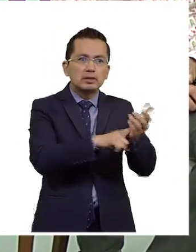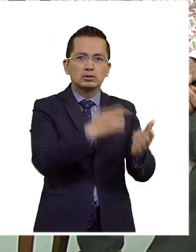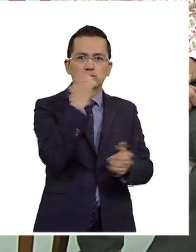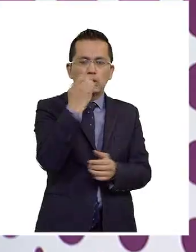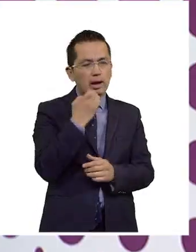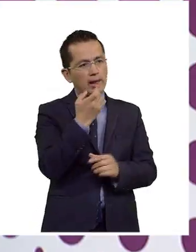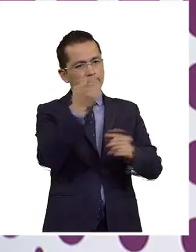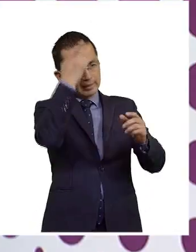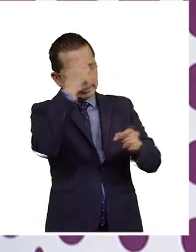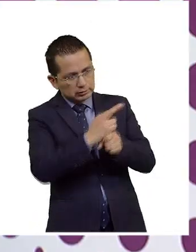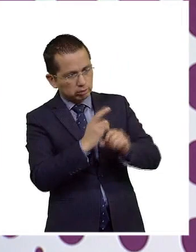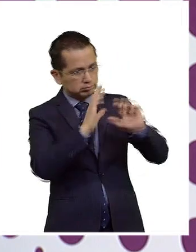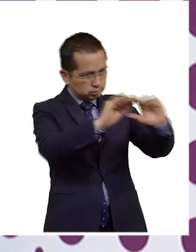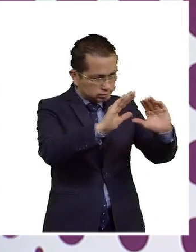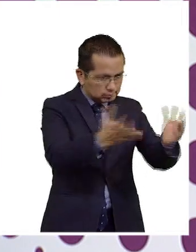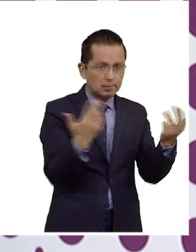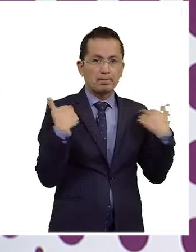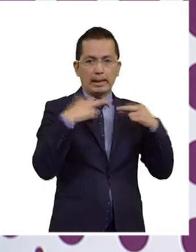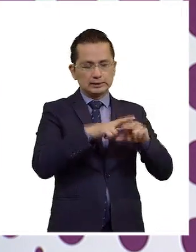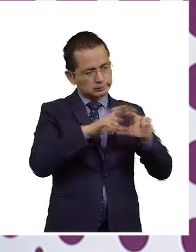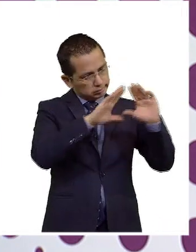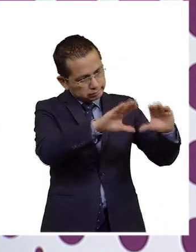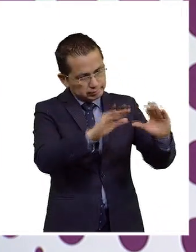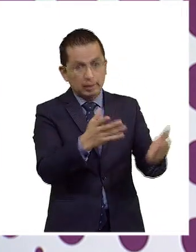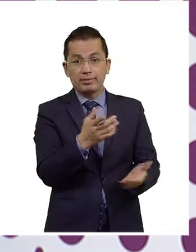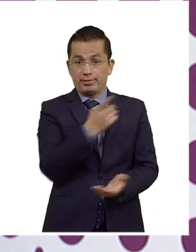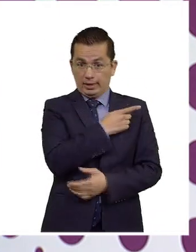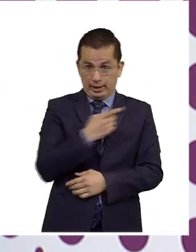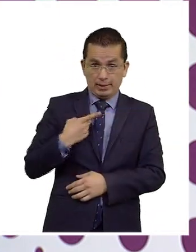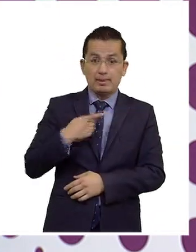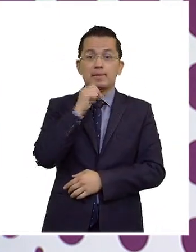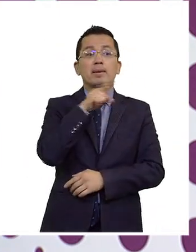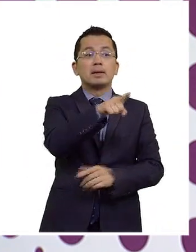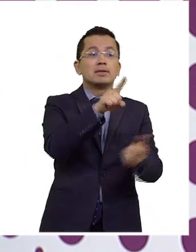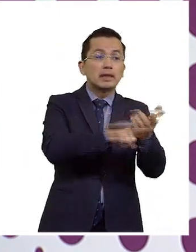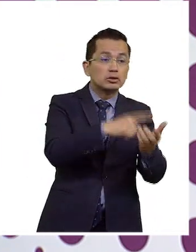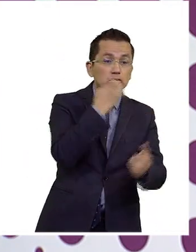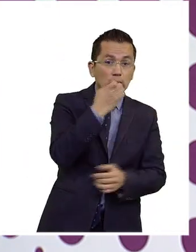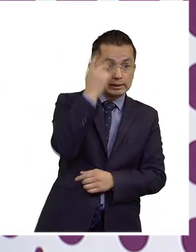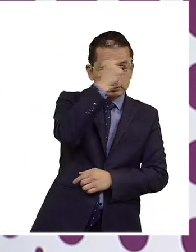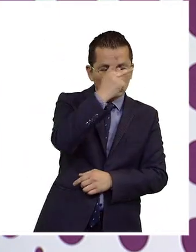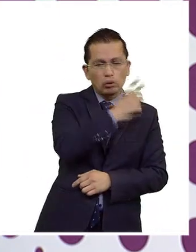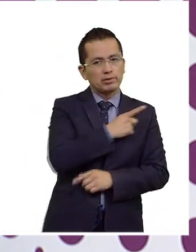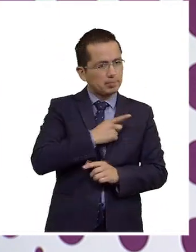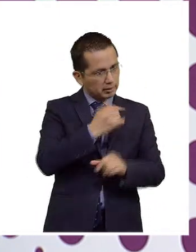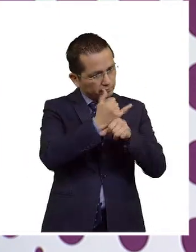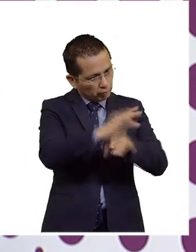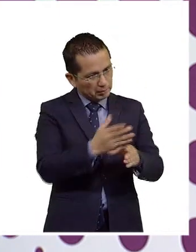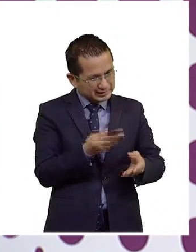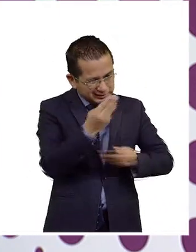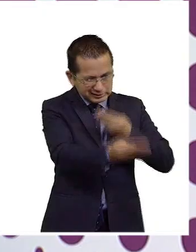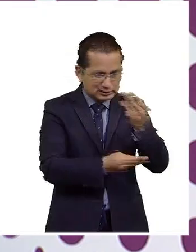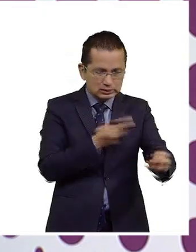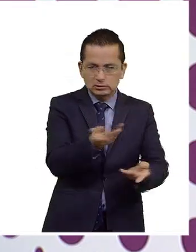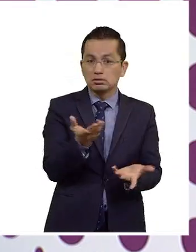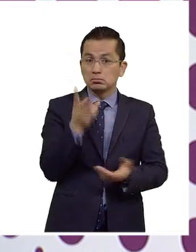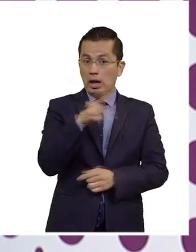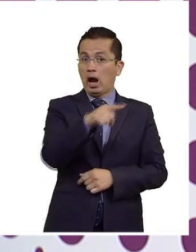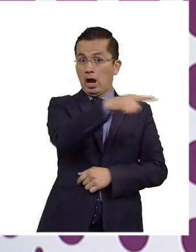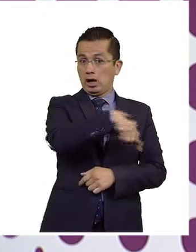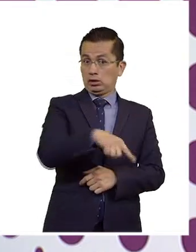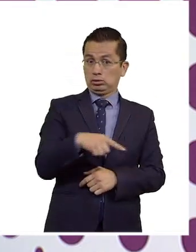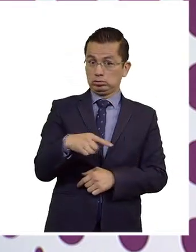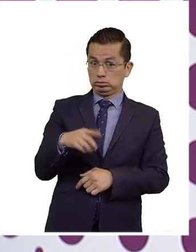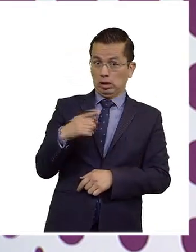hasta los profesores. Es más, la parte de psicólogas de la escuela no tienen esta información, es algo que vean ni que traten en ningún